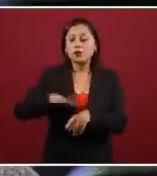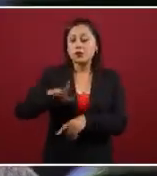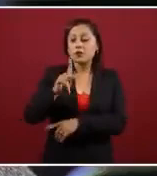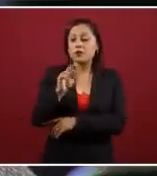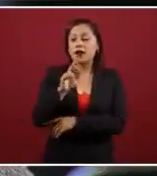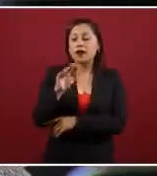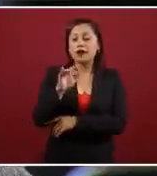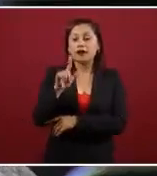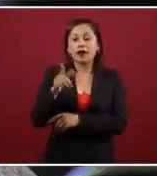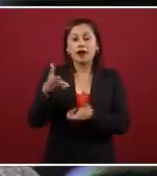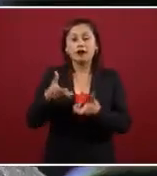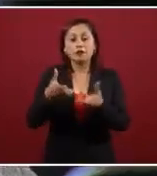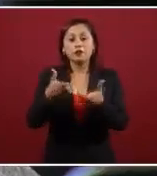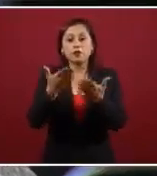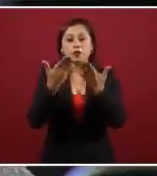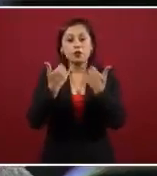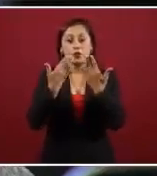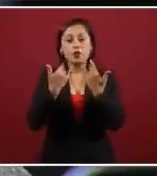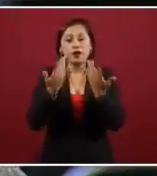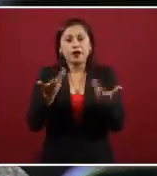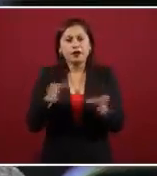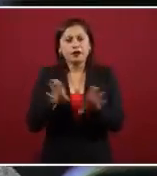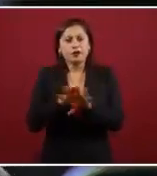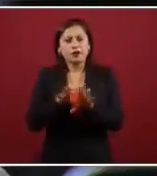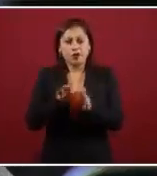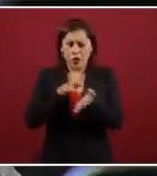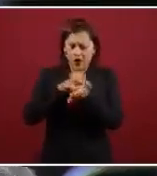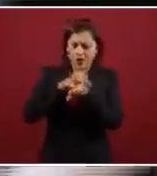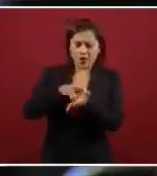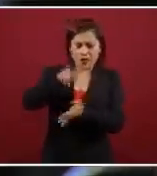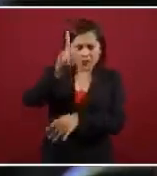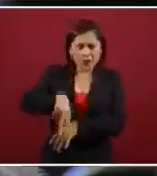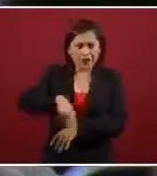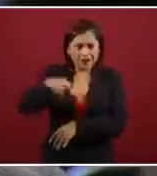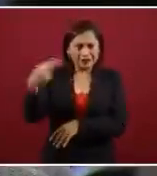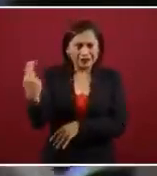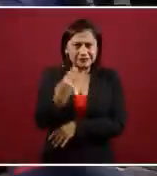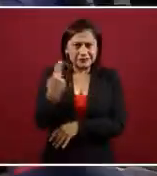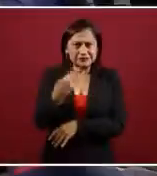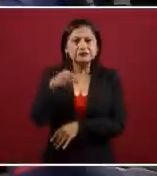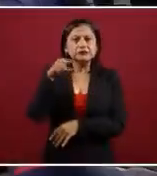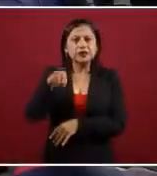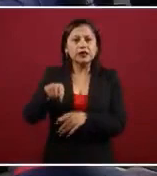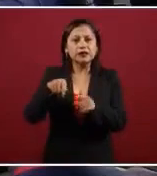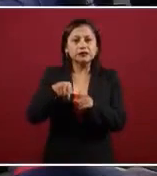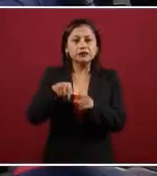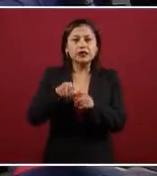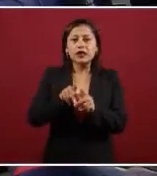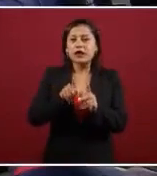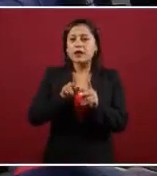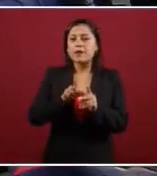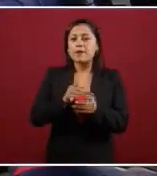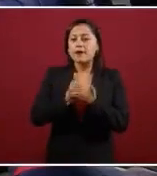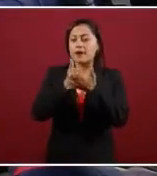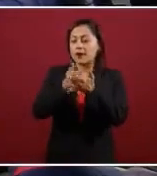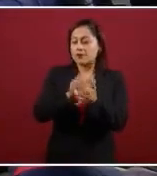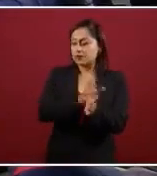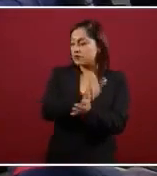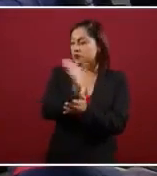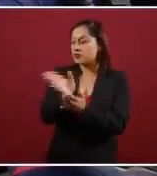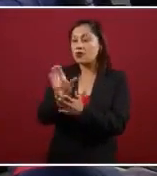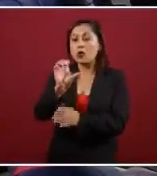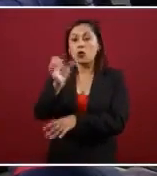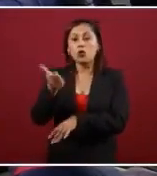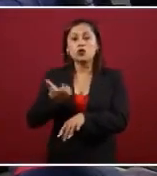no hay un gran apoyo que tanto se necesita y viene siendo el paso a otro estado. Mucha